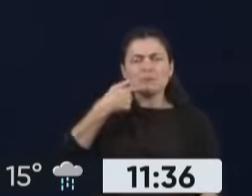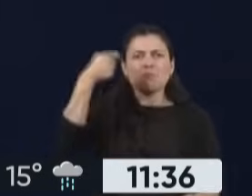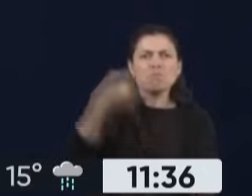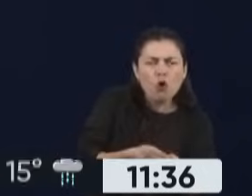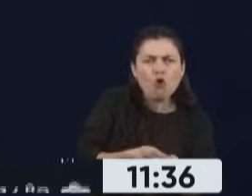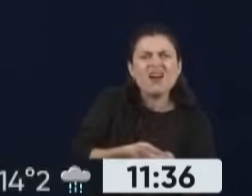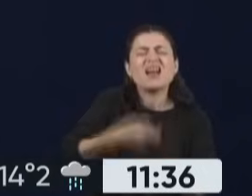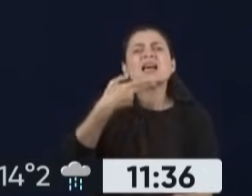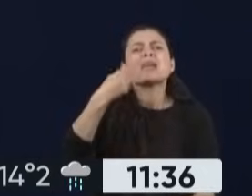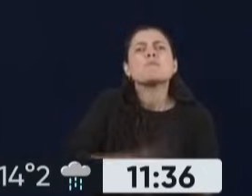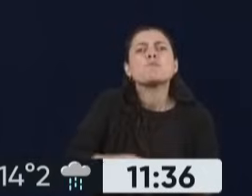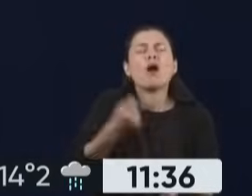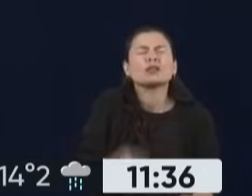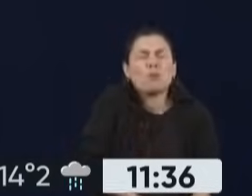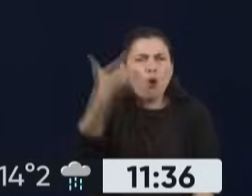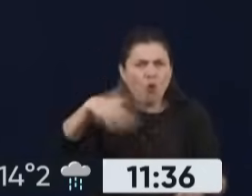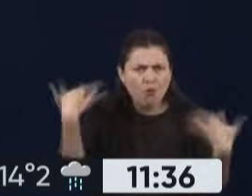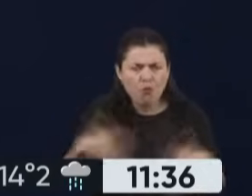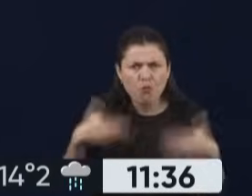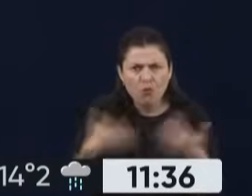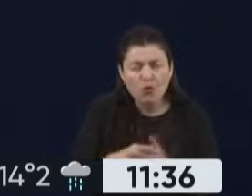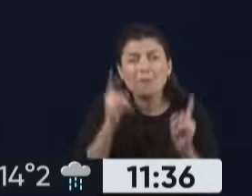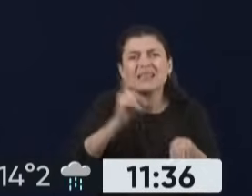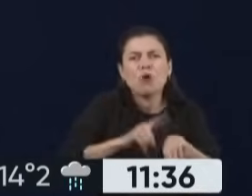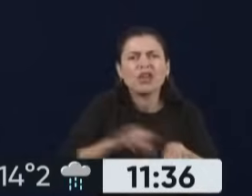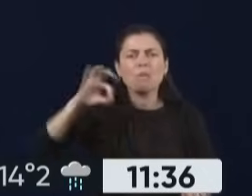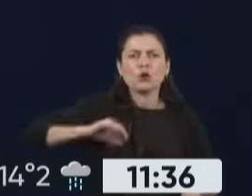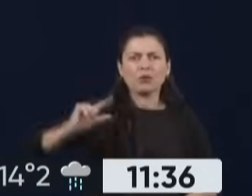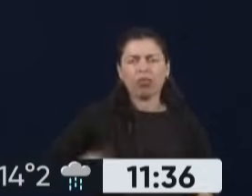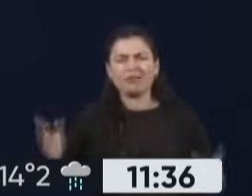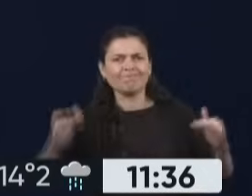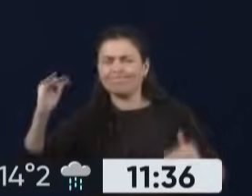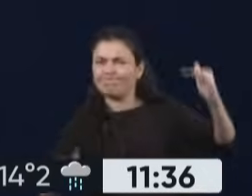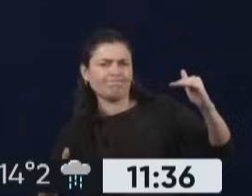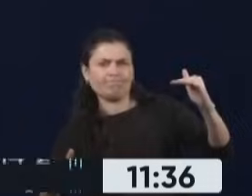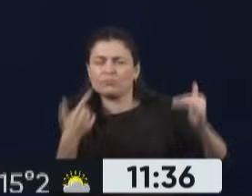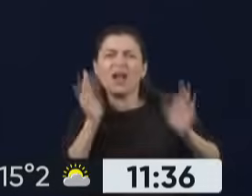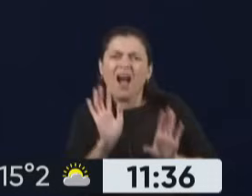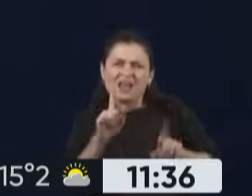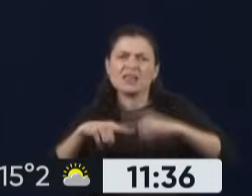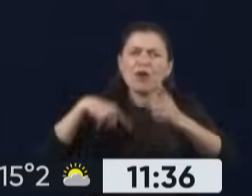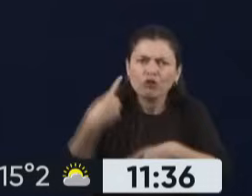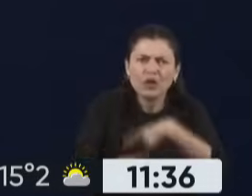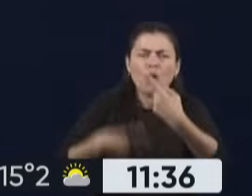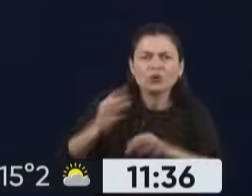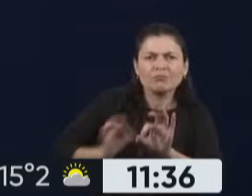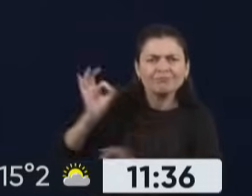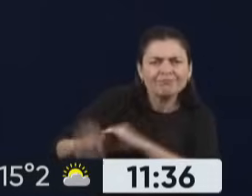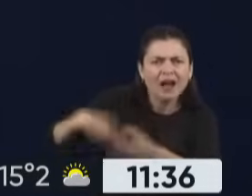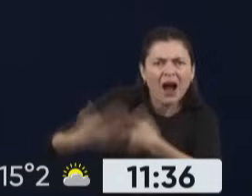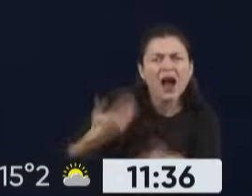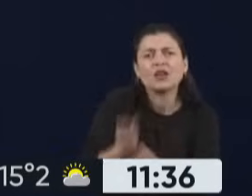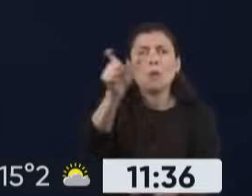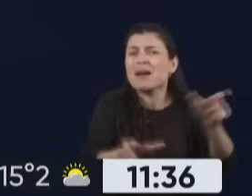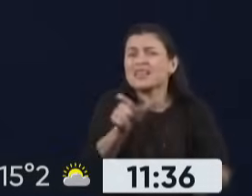instancia. Esto sirvió de caldo de cultivo para un círculo vicioso en el que los argentinos se volcaron cada vez más a la